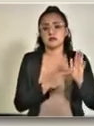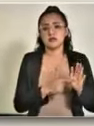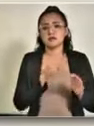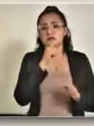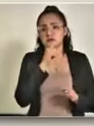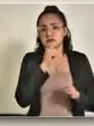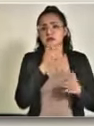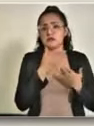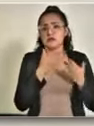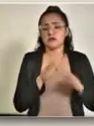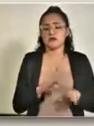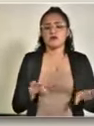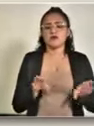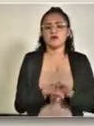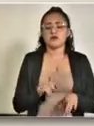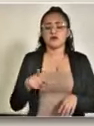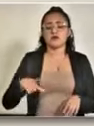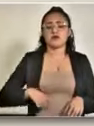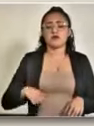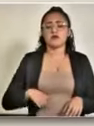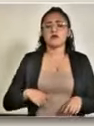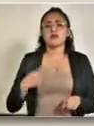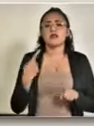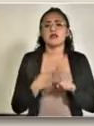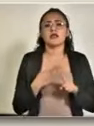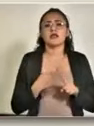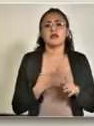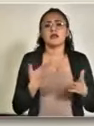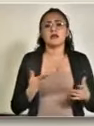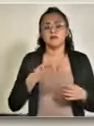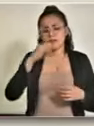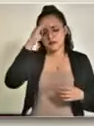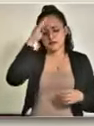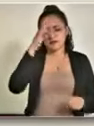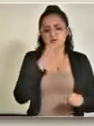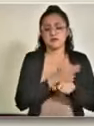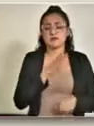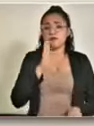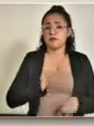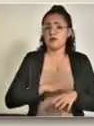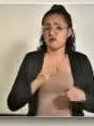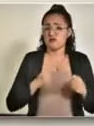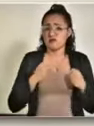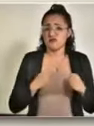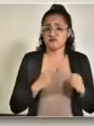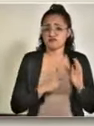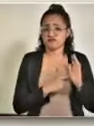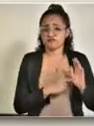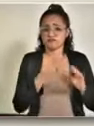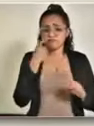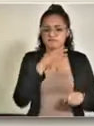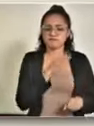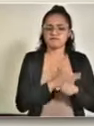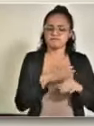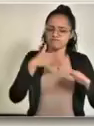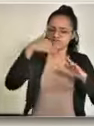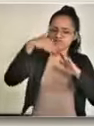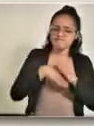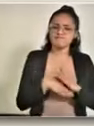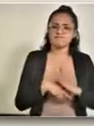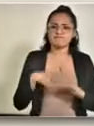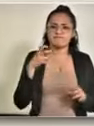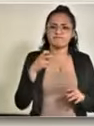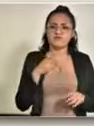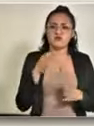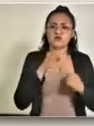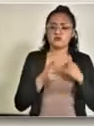decretos, como gobernador, ¿qué, si piensa tomar medidas más enérgicas para contener este repunte que ya nos comenta en